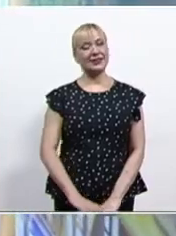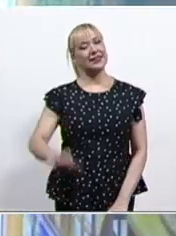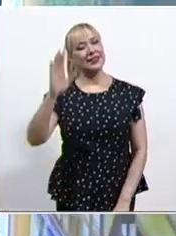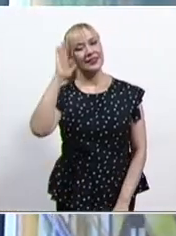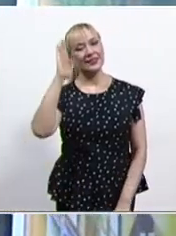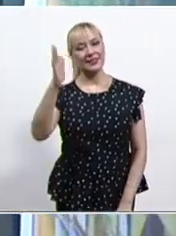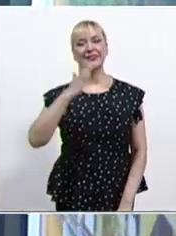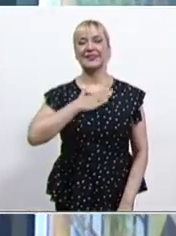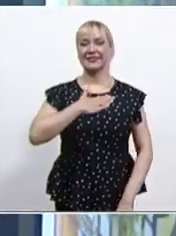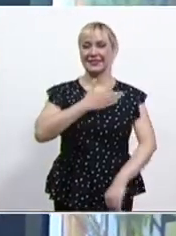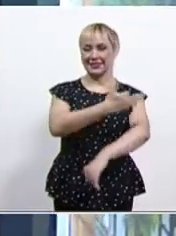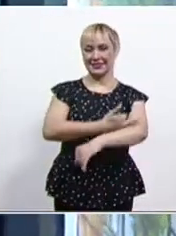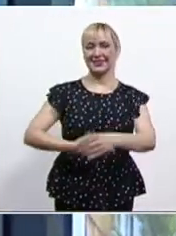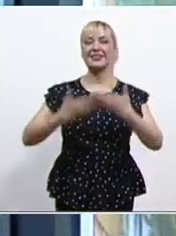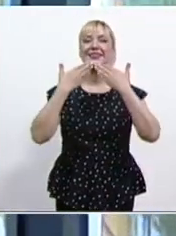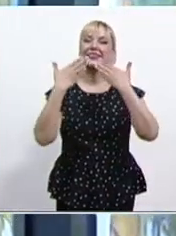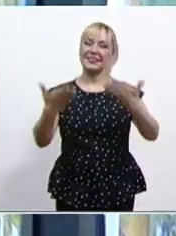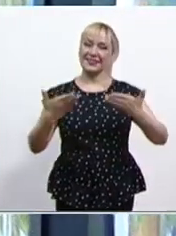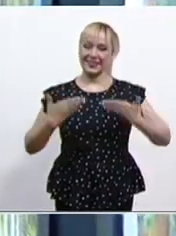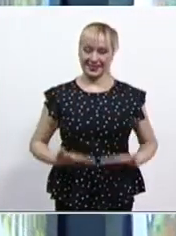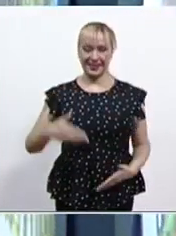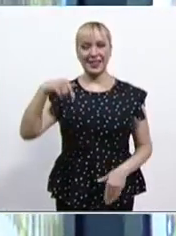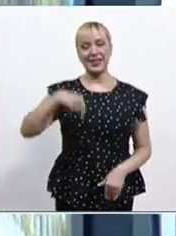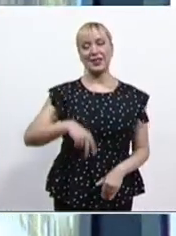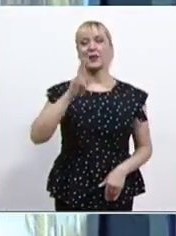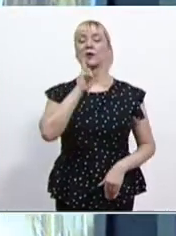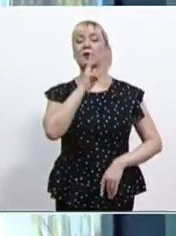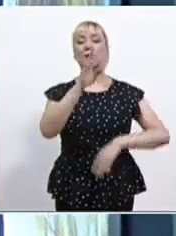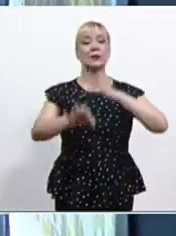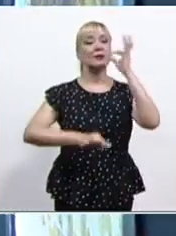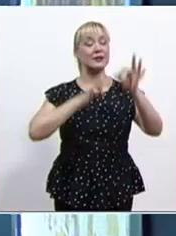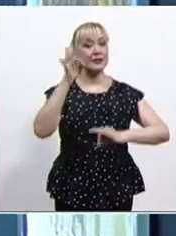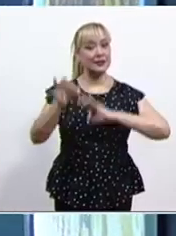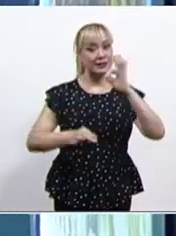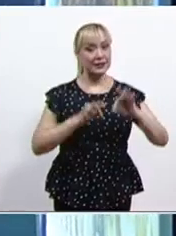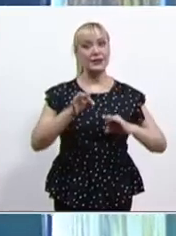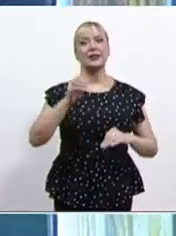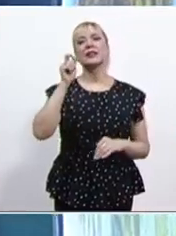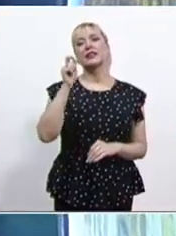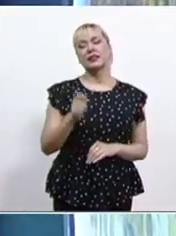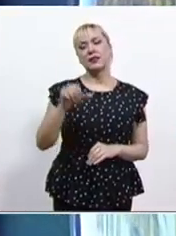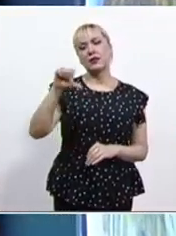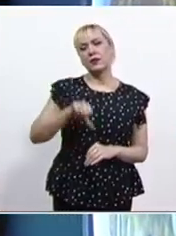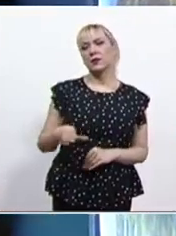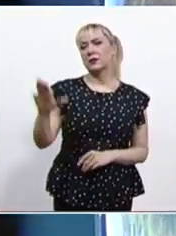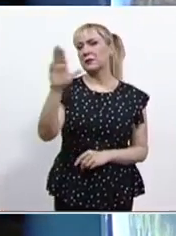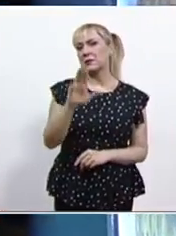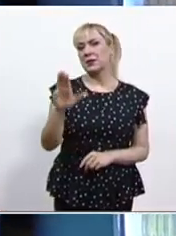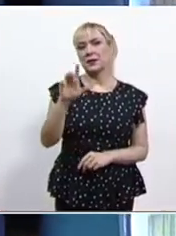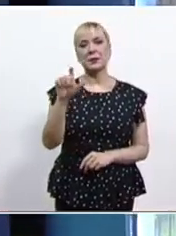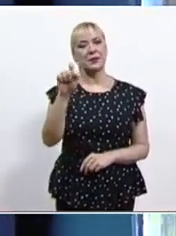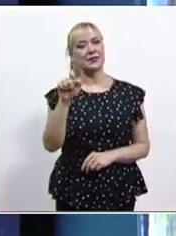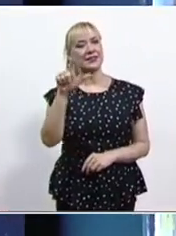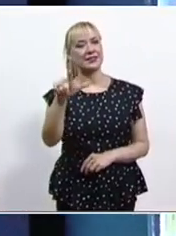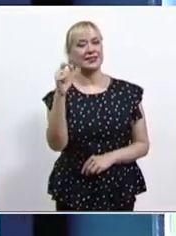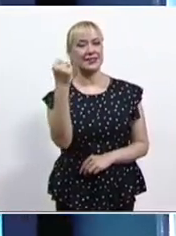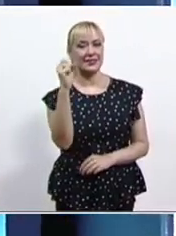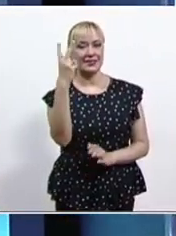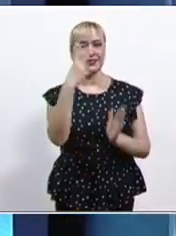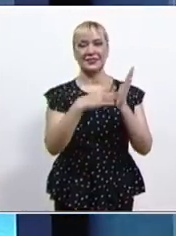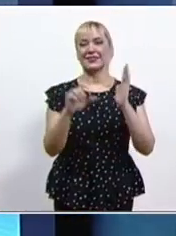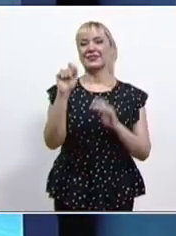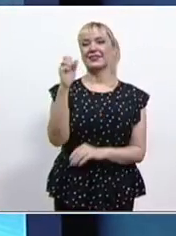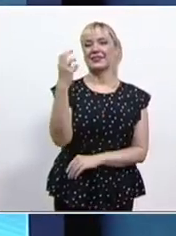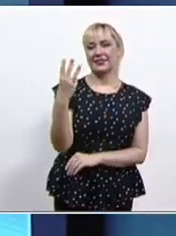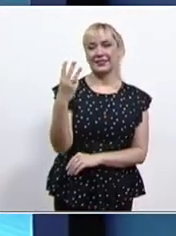Hola, ¿qué tal? Muy buenas tardes. Les damos la más cordial bienvenida a este espacio de noticias, corte informativo, hoy que es miércoles 27 de septiembre de